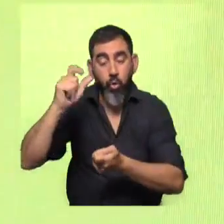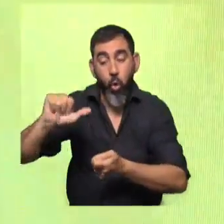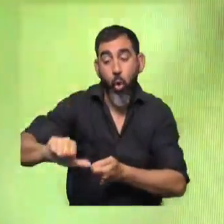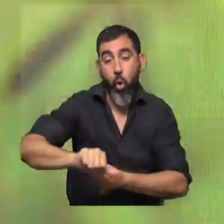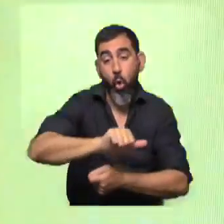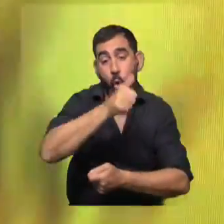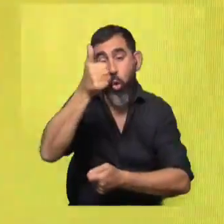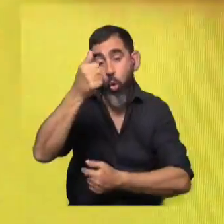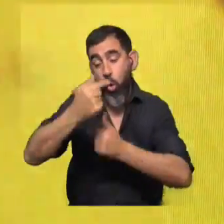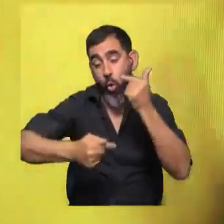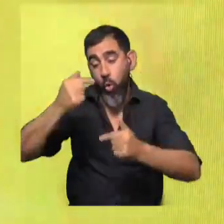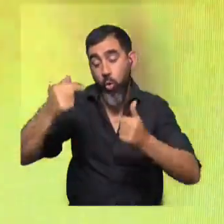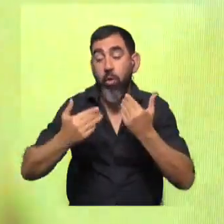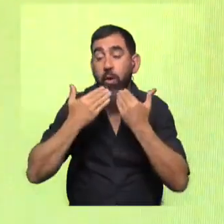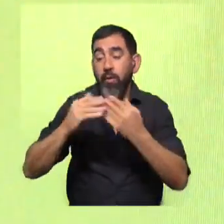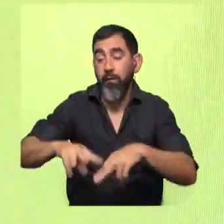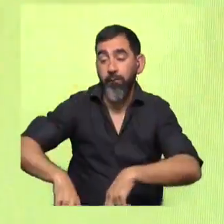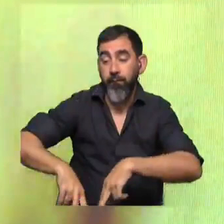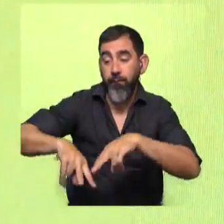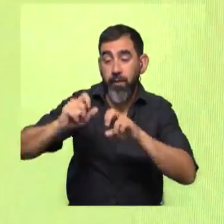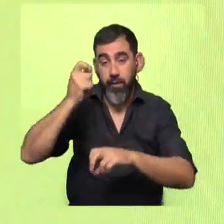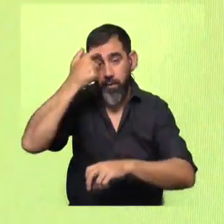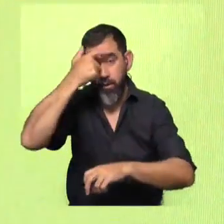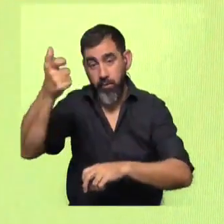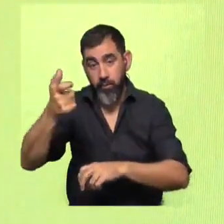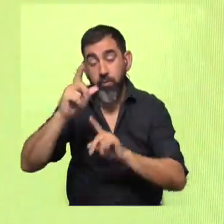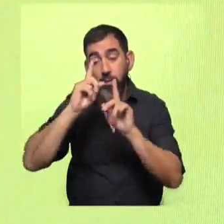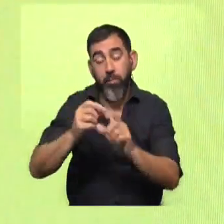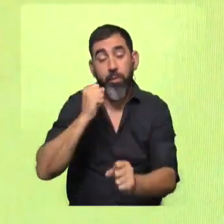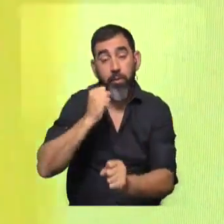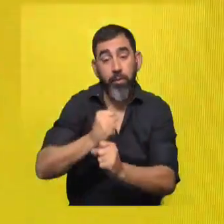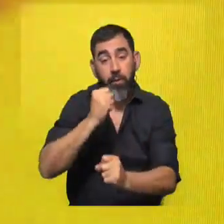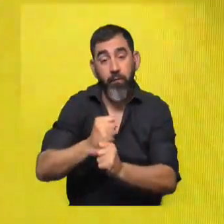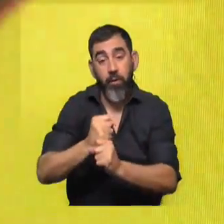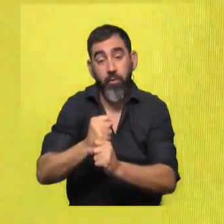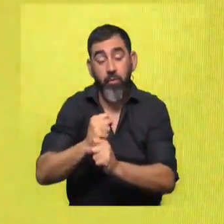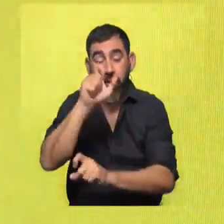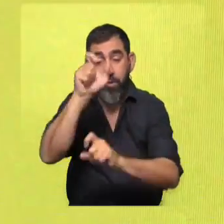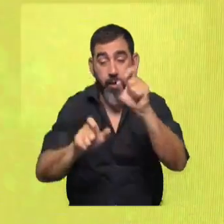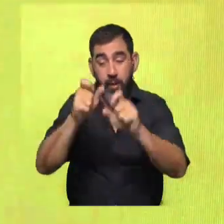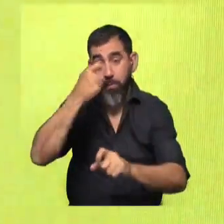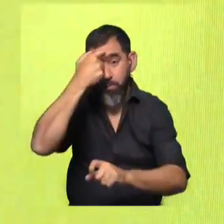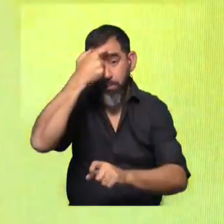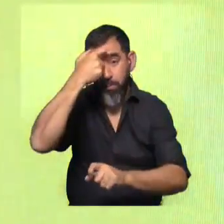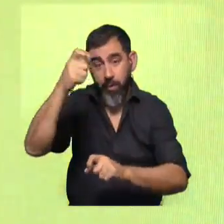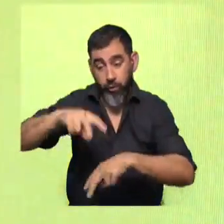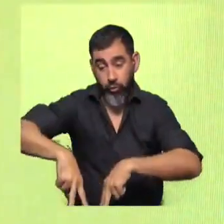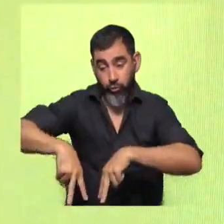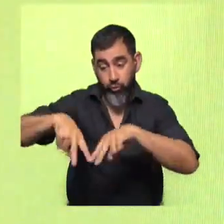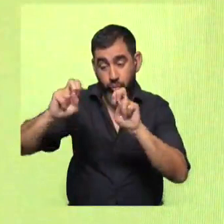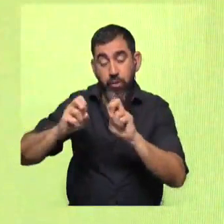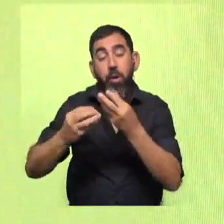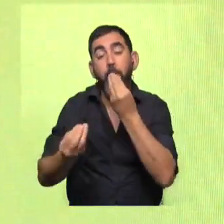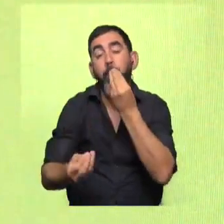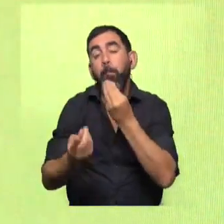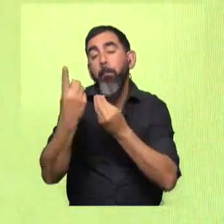se producen a partir de la investigación científica, del trabajo de las y los investigadores. El asunto es